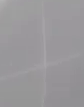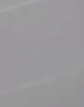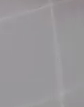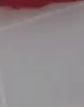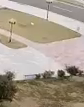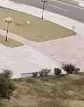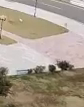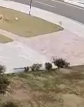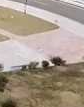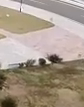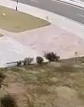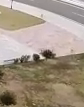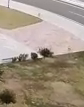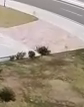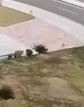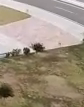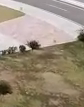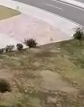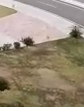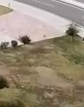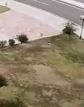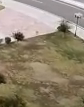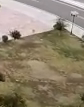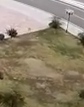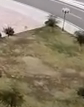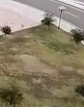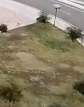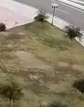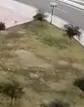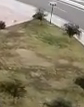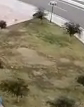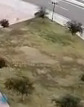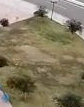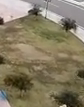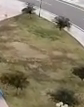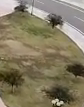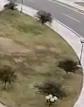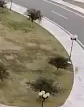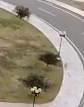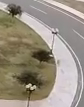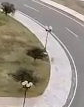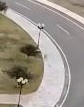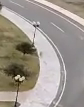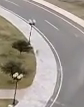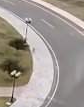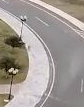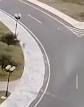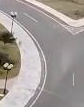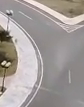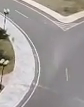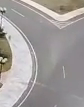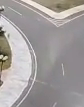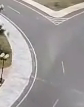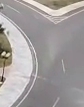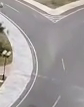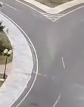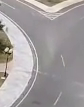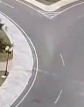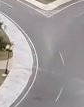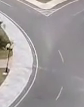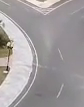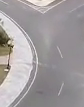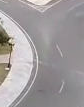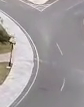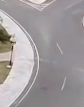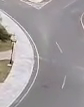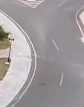suave, $143 el kilo. Y Top Sirloin Supreme, $149 el kilo. Vigencia al 13 de enero. HEB,